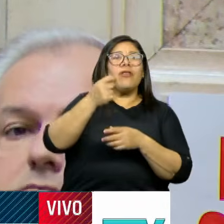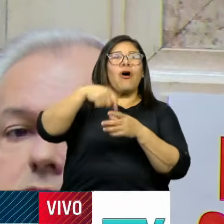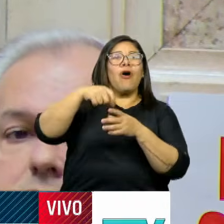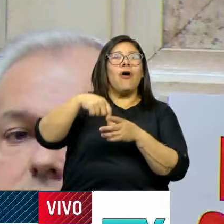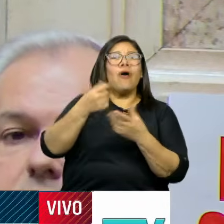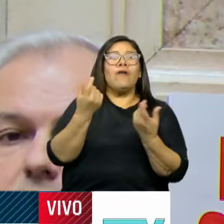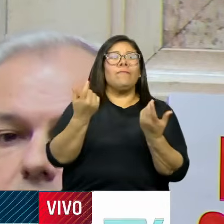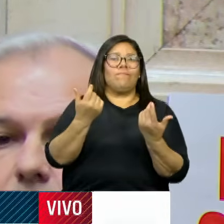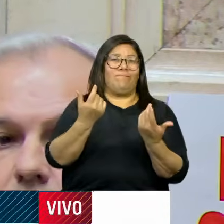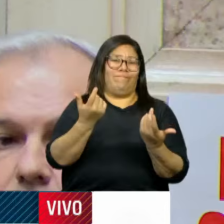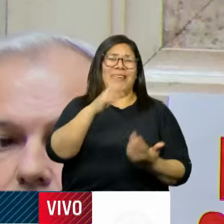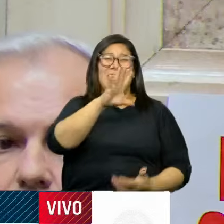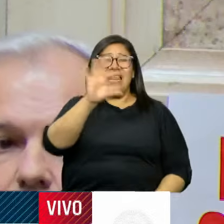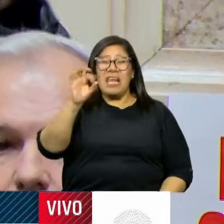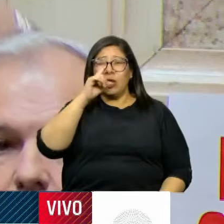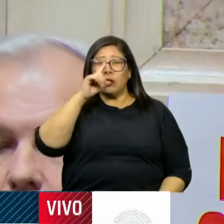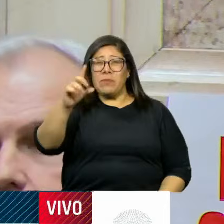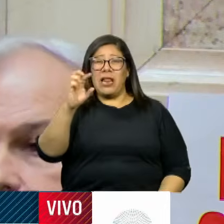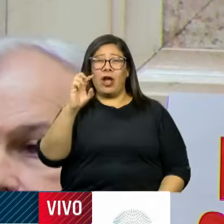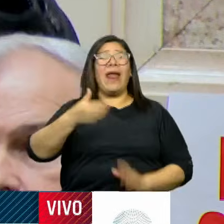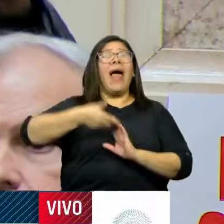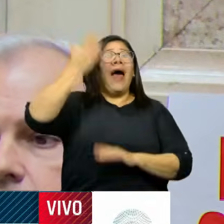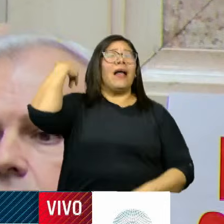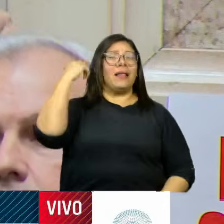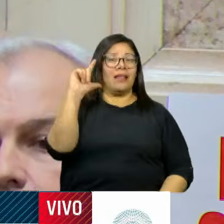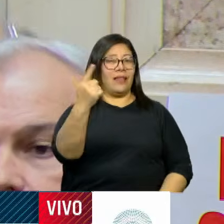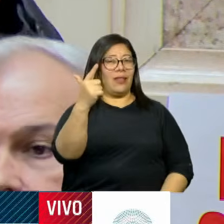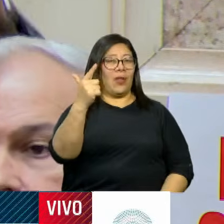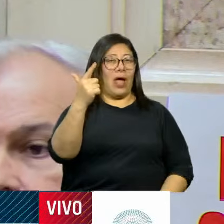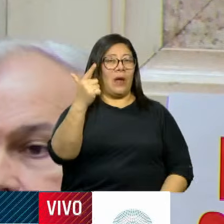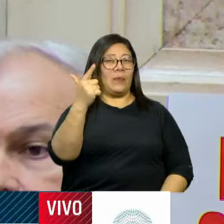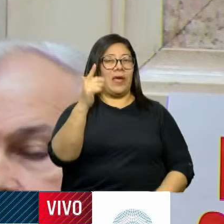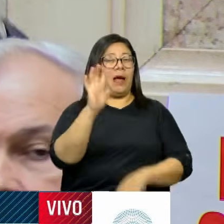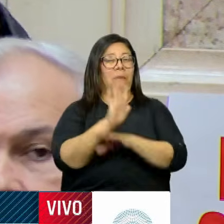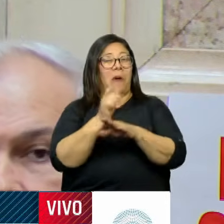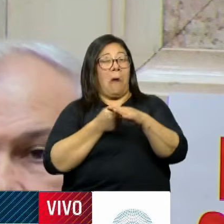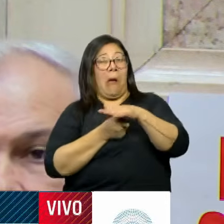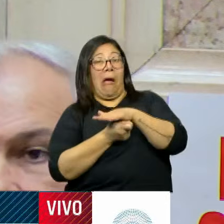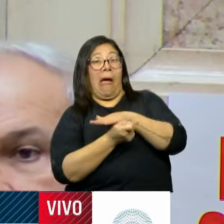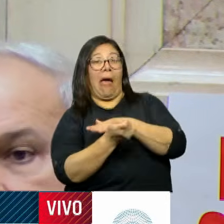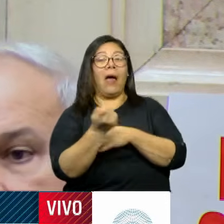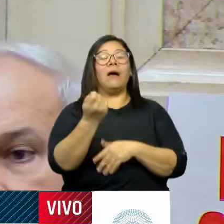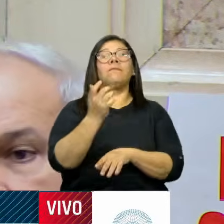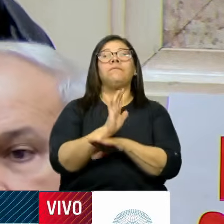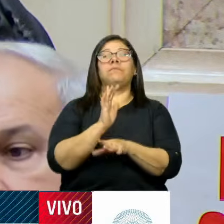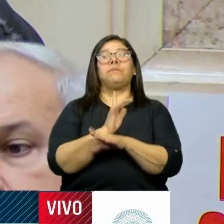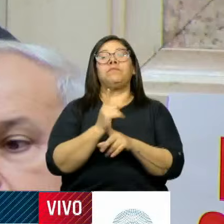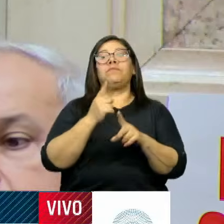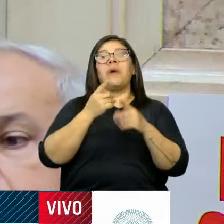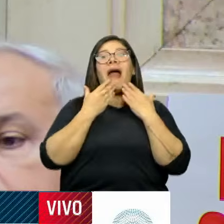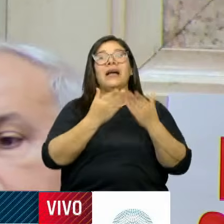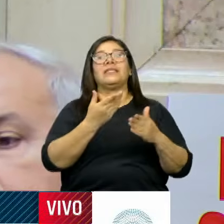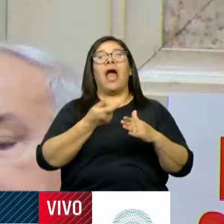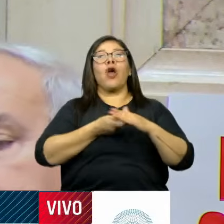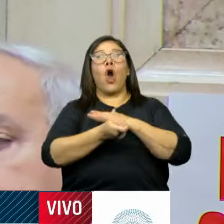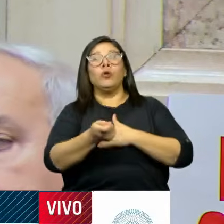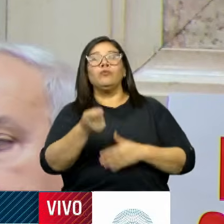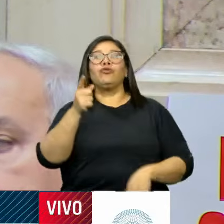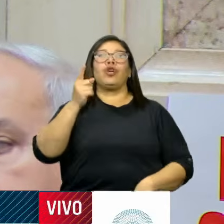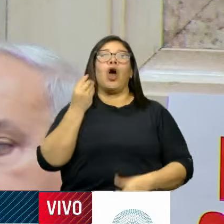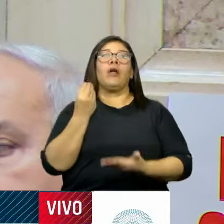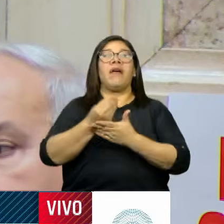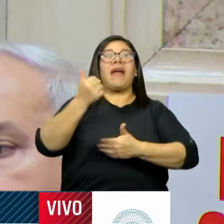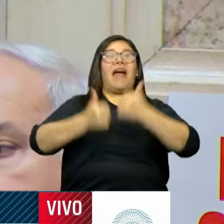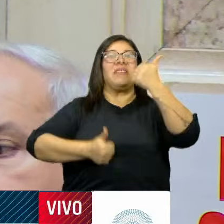los $500.000, los hizo por izquierda siendo alto funcionario, siendo candidato